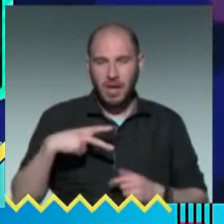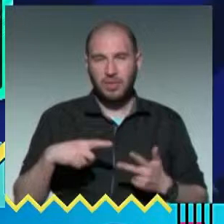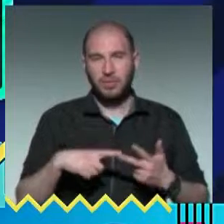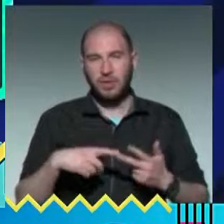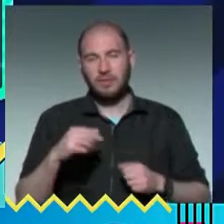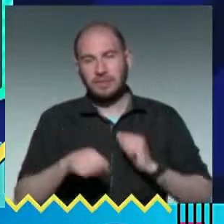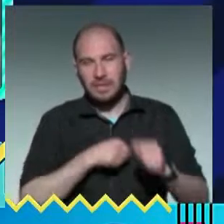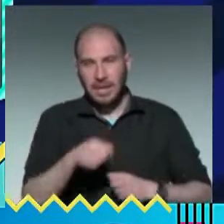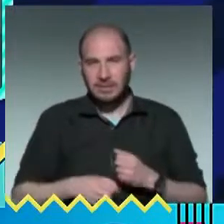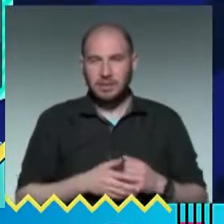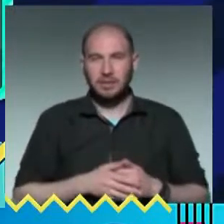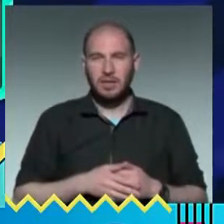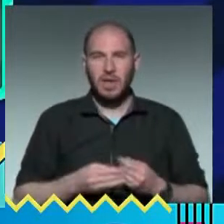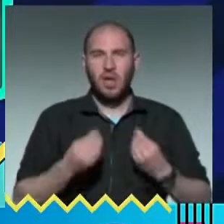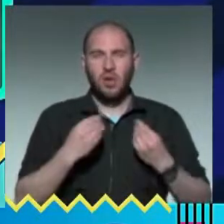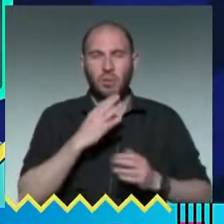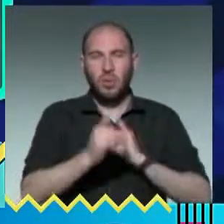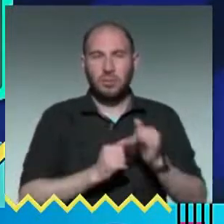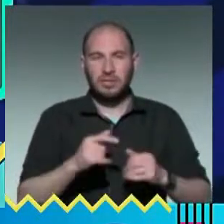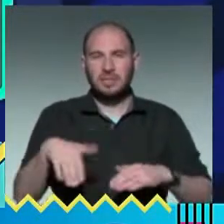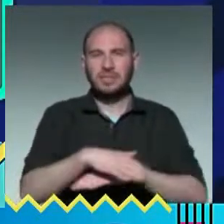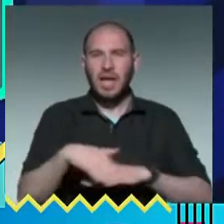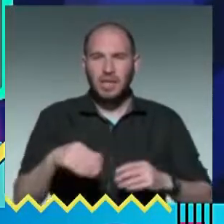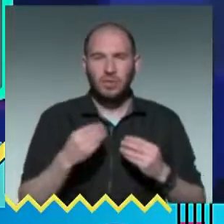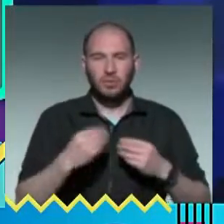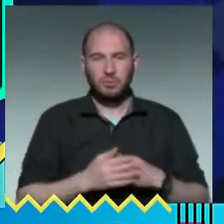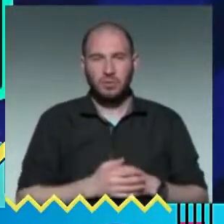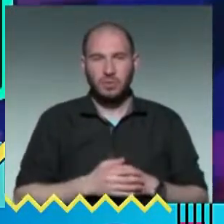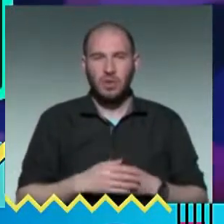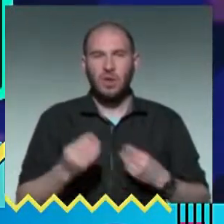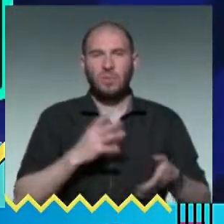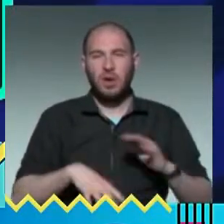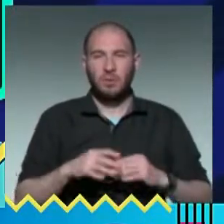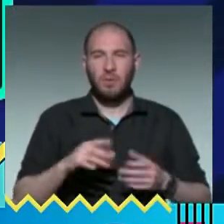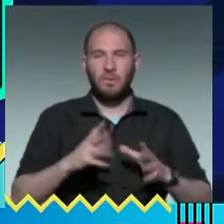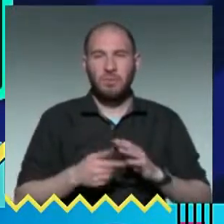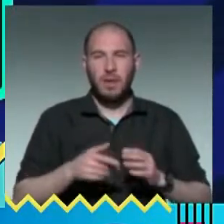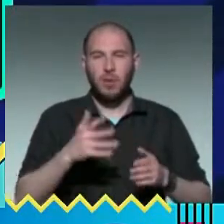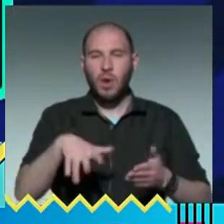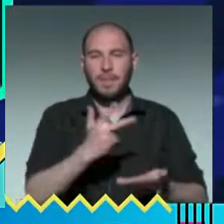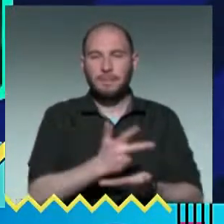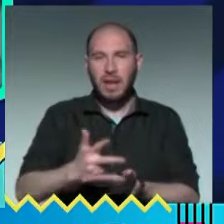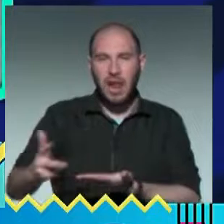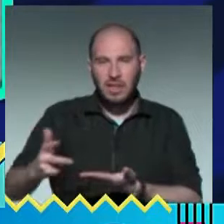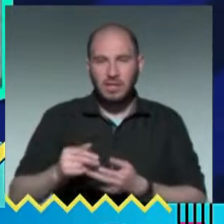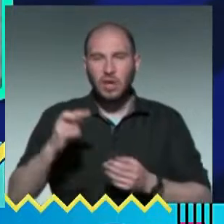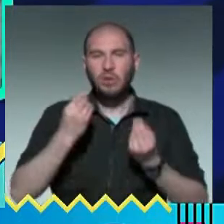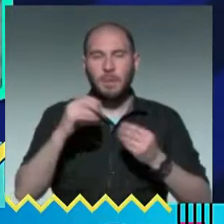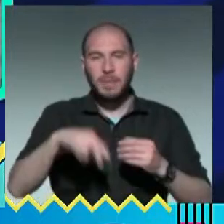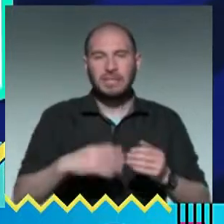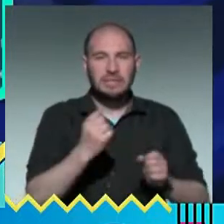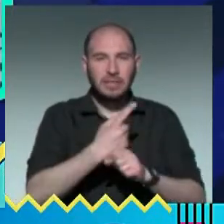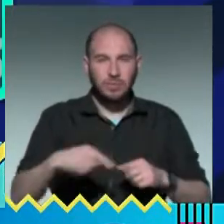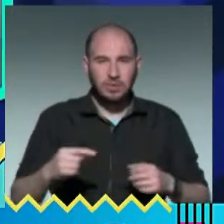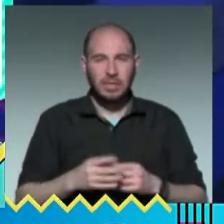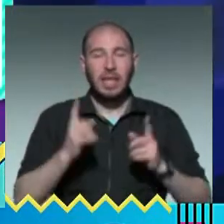las bicicletas, cómo señalizo yo las calles, cómo realizo yo los sistemas de paradas, cómo planifico el transporte,